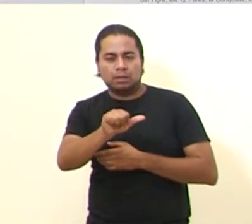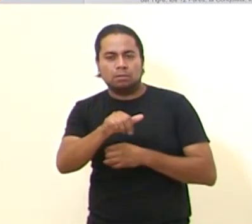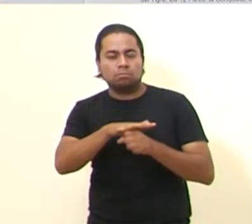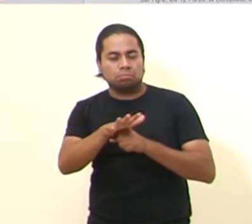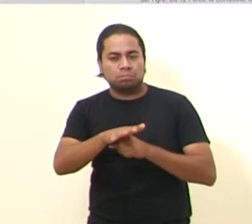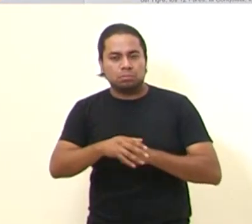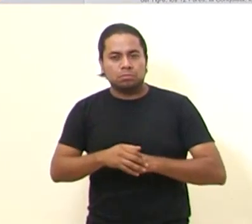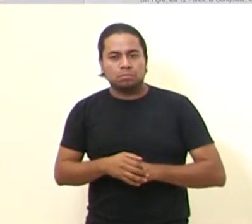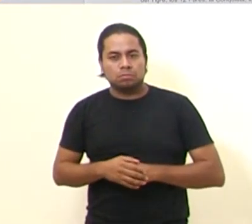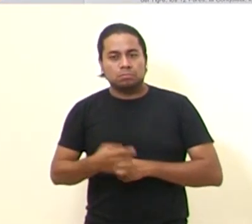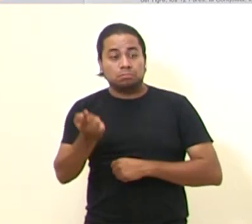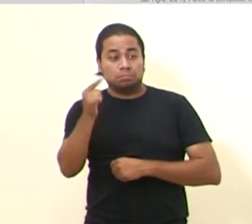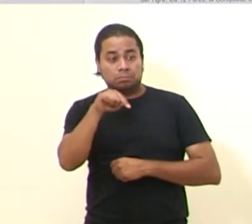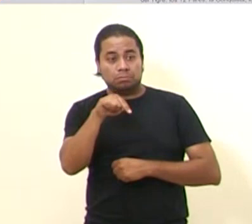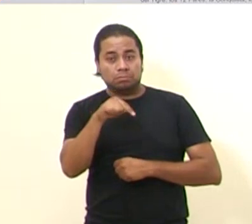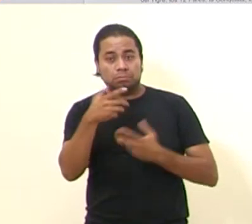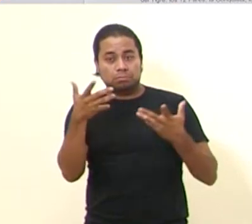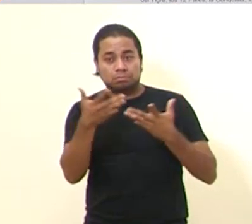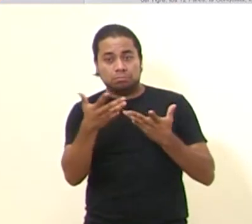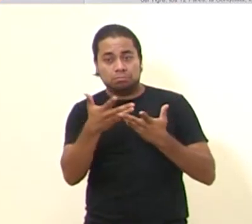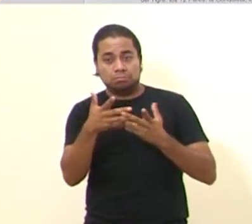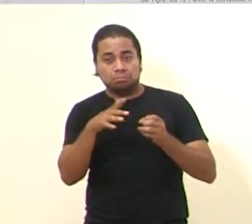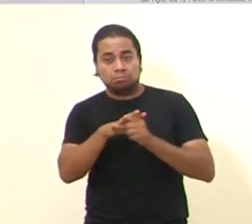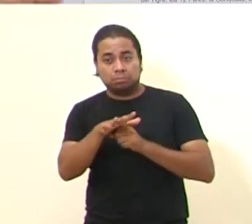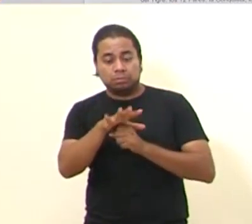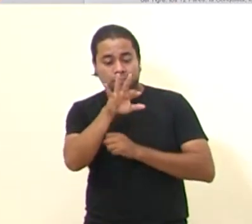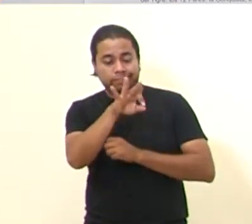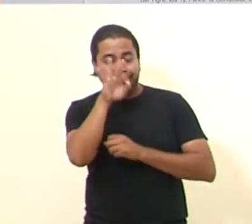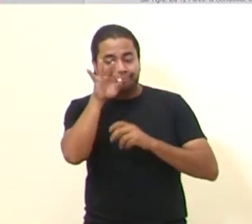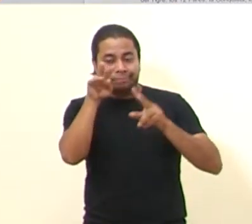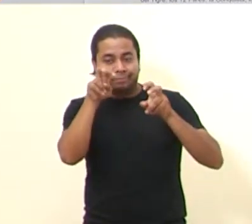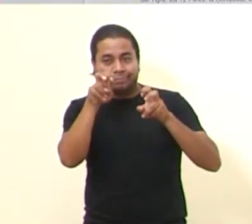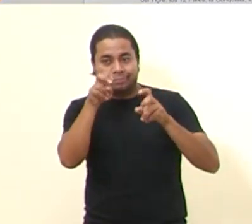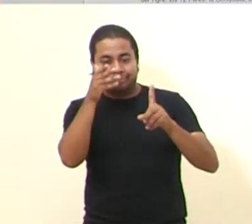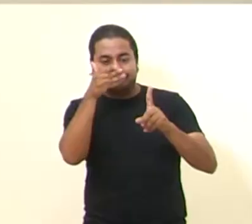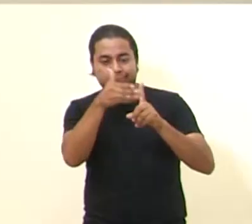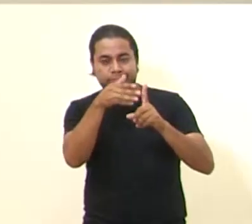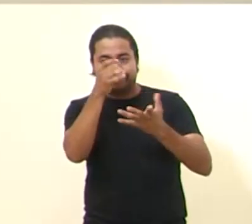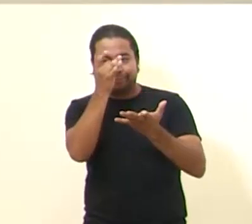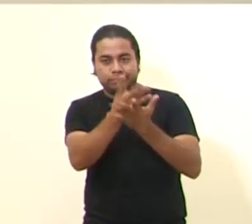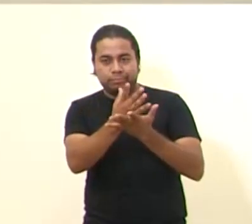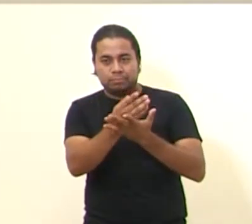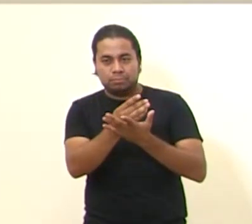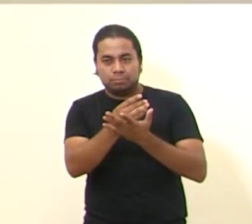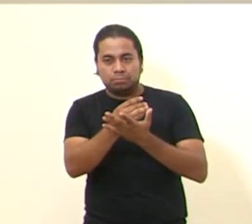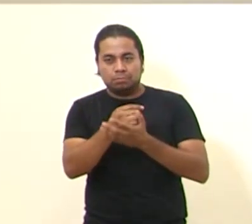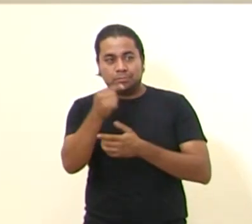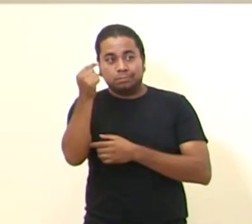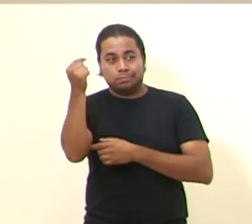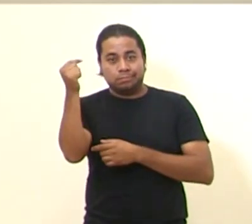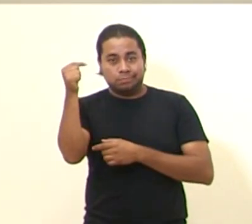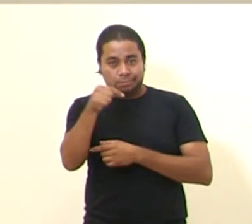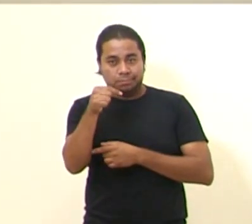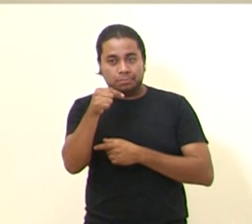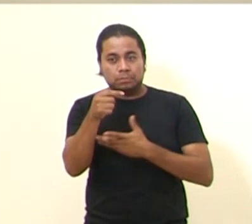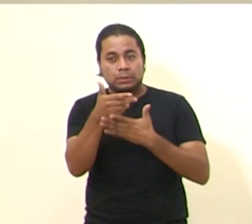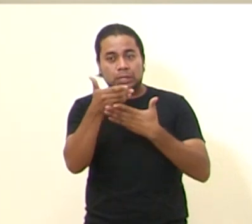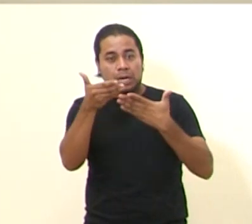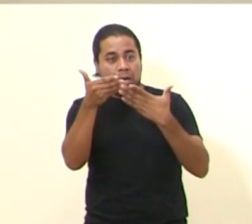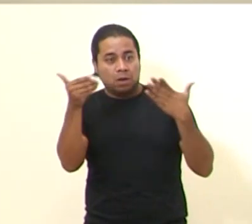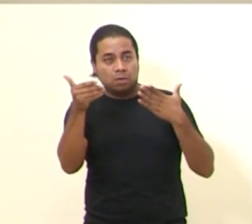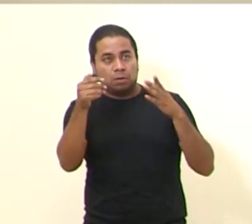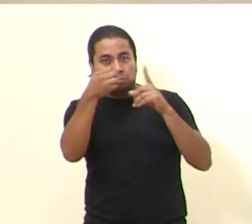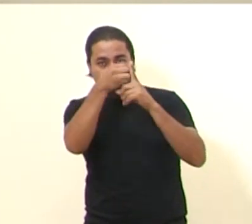Exactamente, tenemos que empezar por elegir el tema principal. De este lado vamos a ir